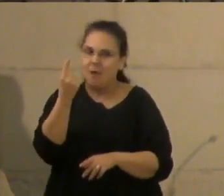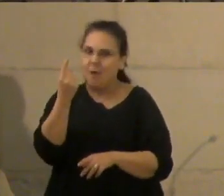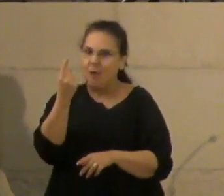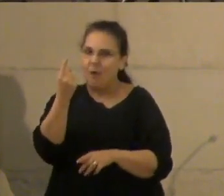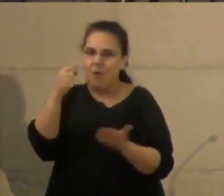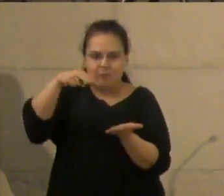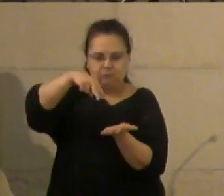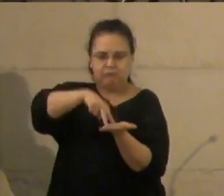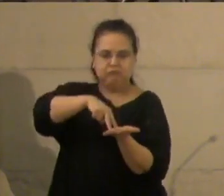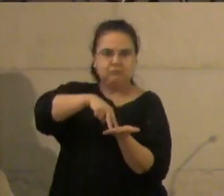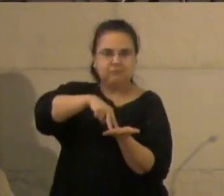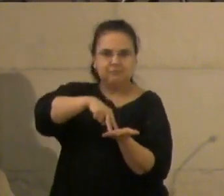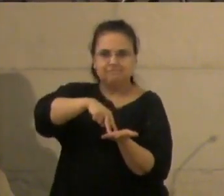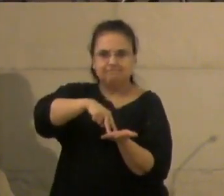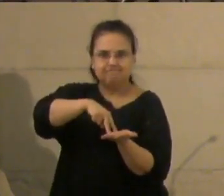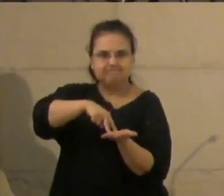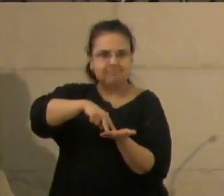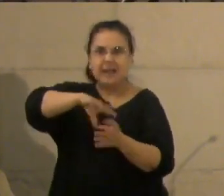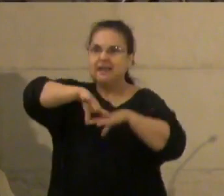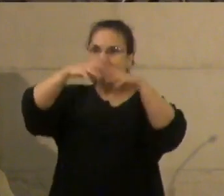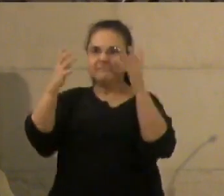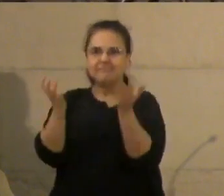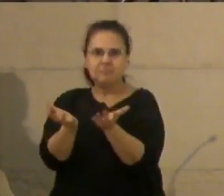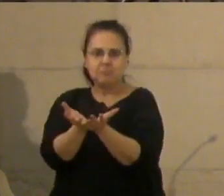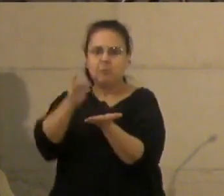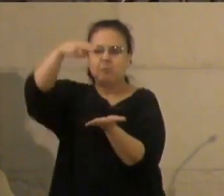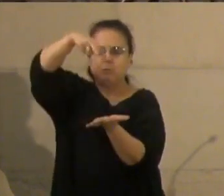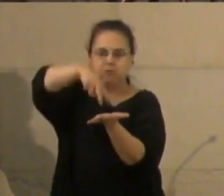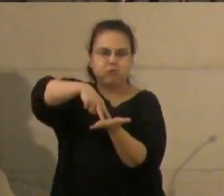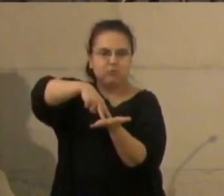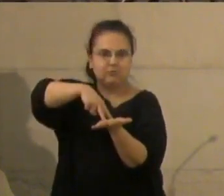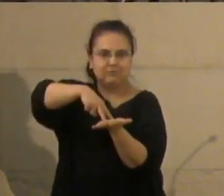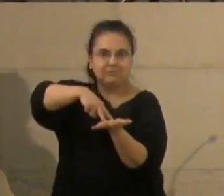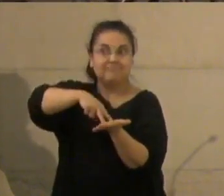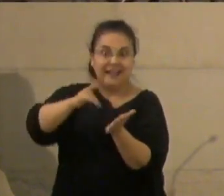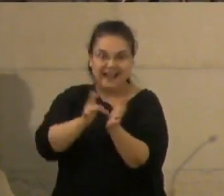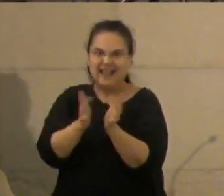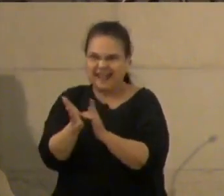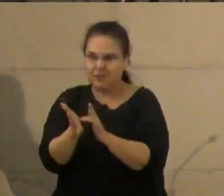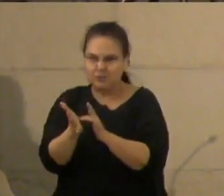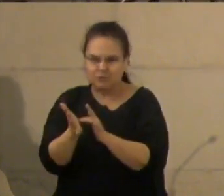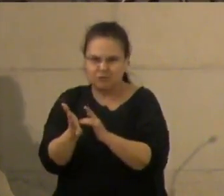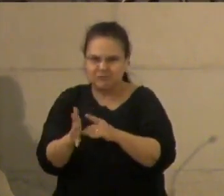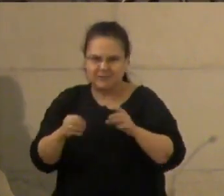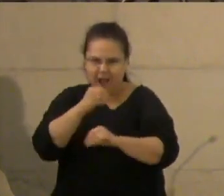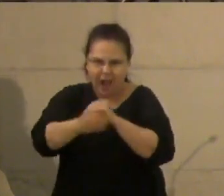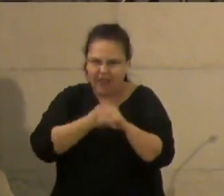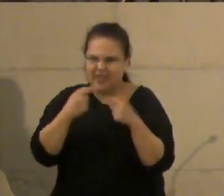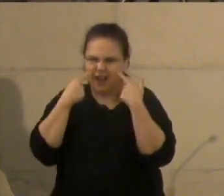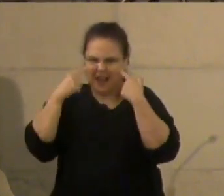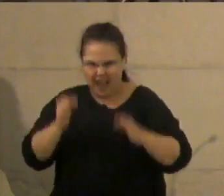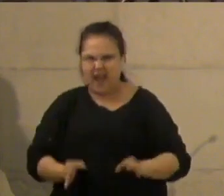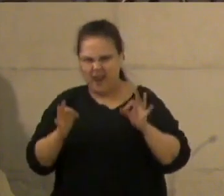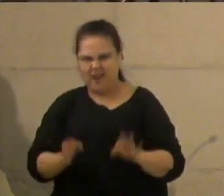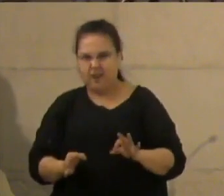en la historia concreta, porque Jesús, como siempre, es experto en encarnar, en hacer real, en mirar